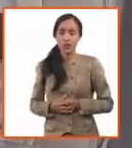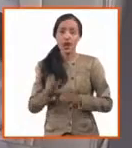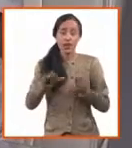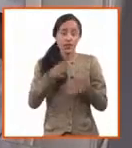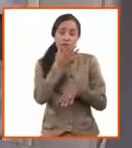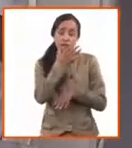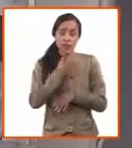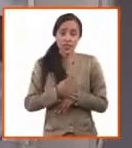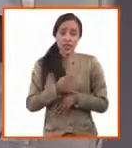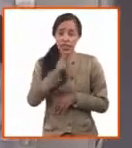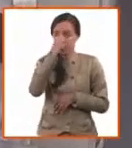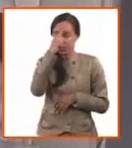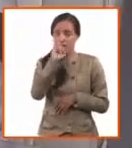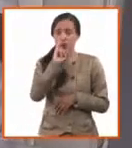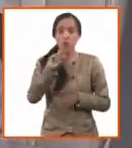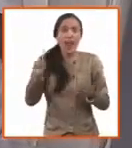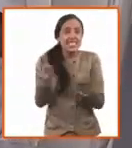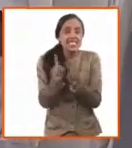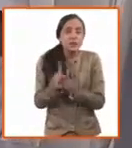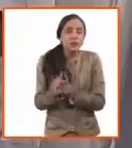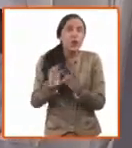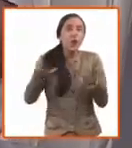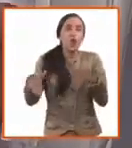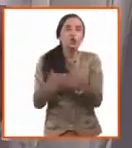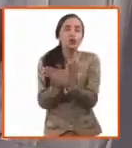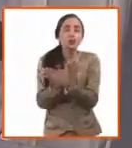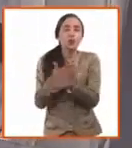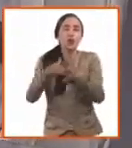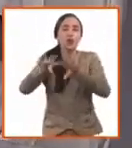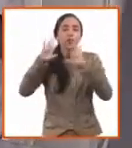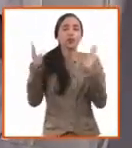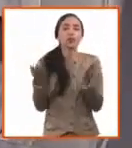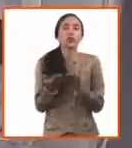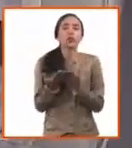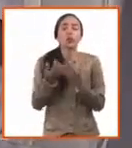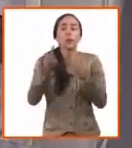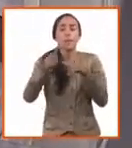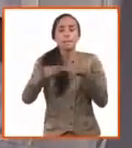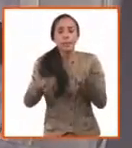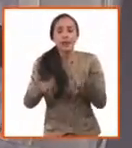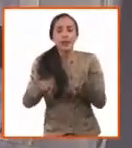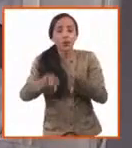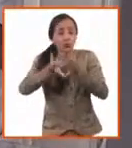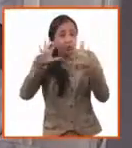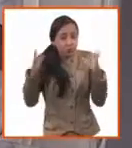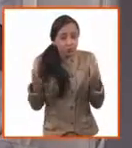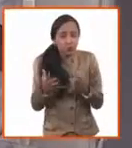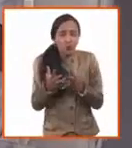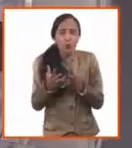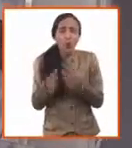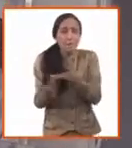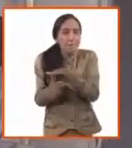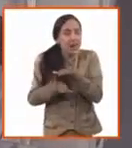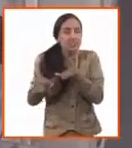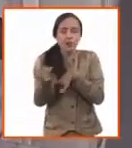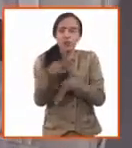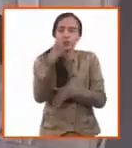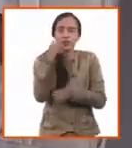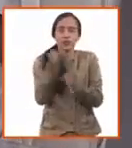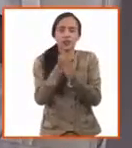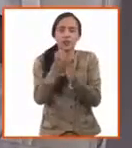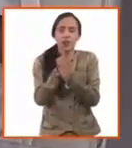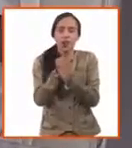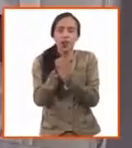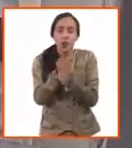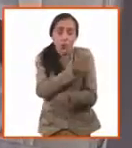síntesis de todo esos símbolos de todo eso pero debajo y detrás y adelante y al lado siempre hay una obra colectiva y yo